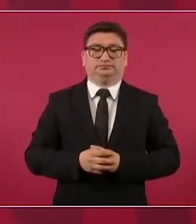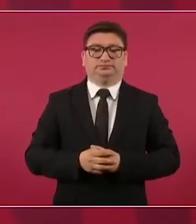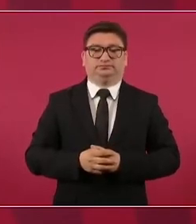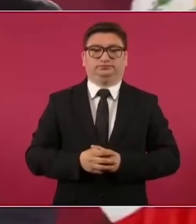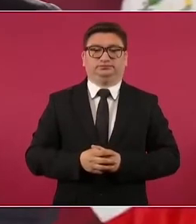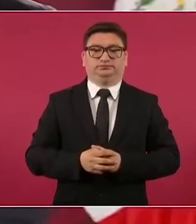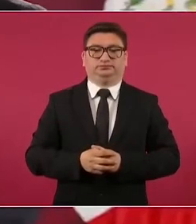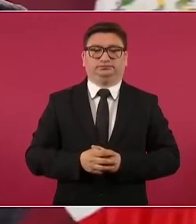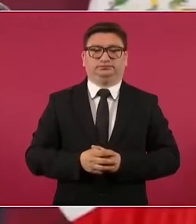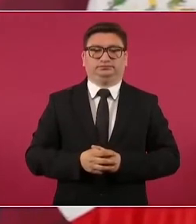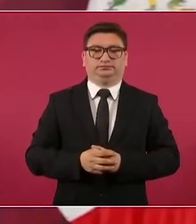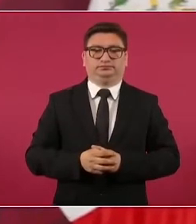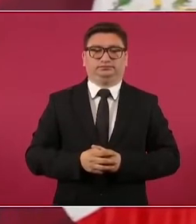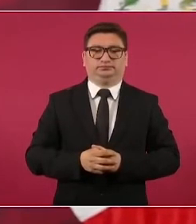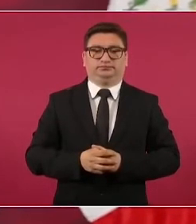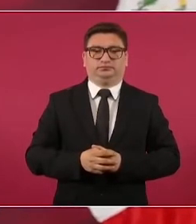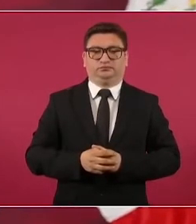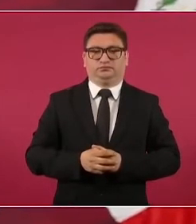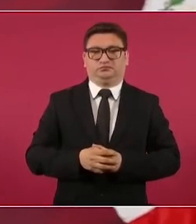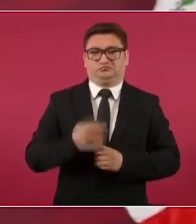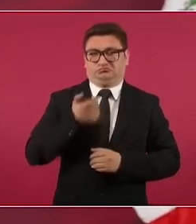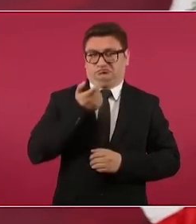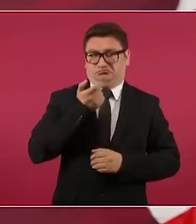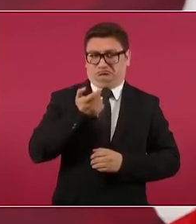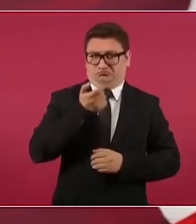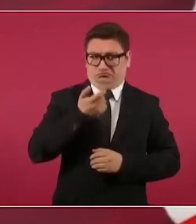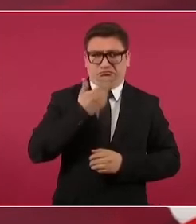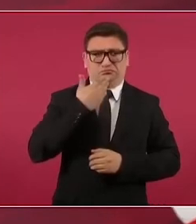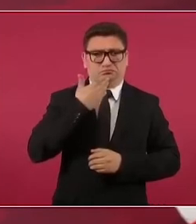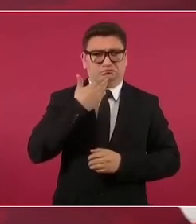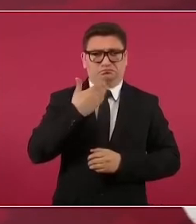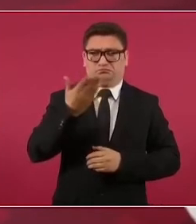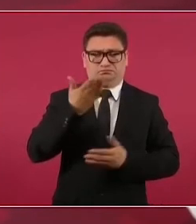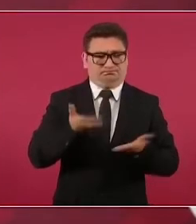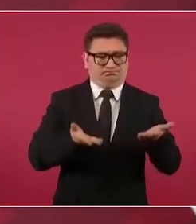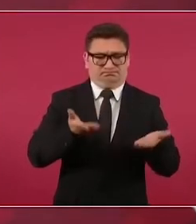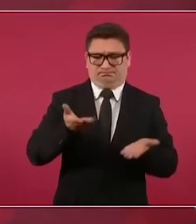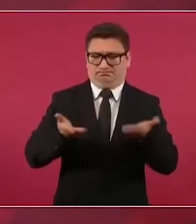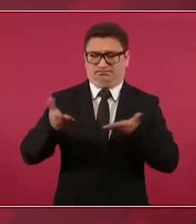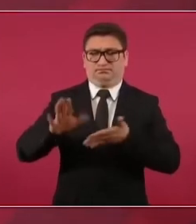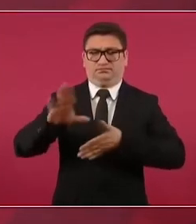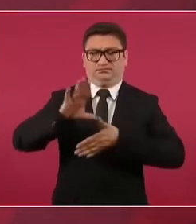que tiene una de las mejores economías de América,